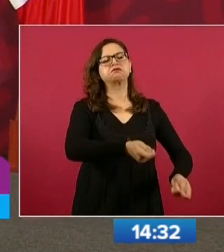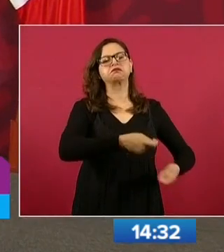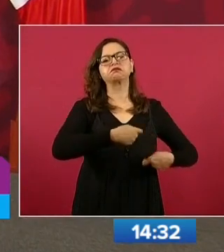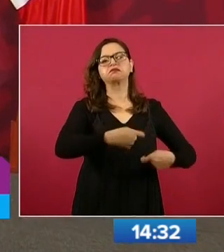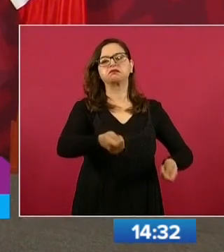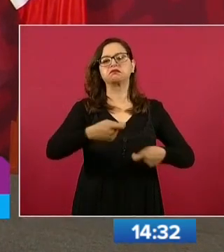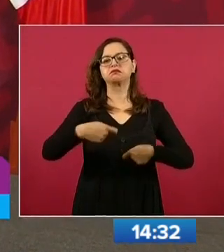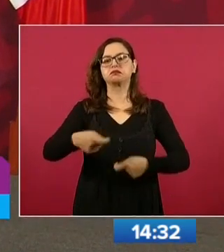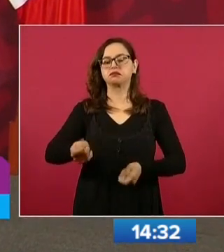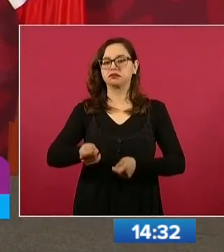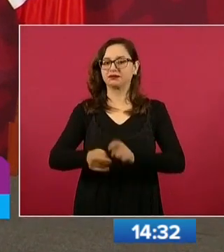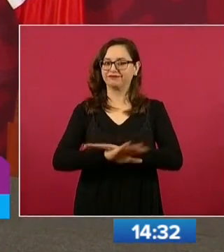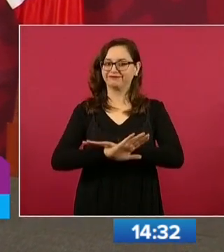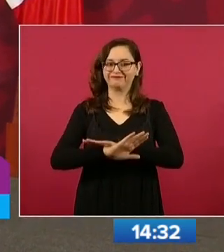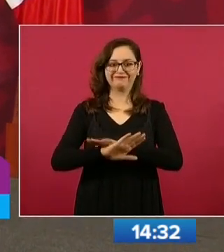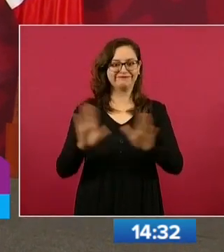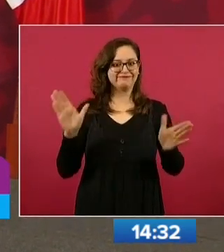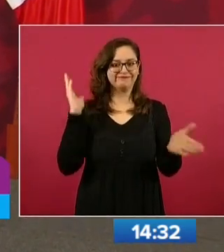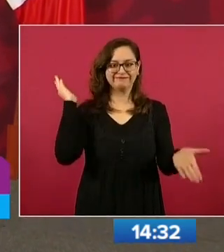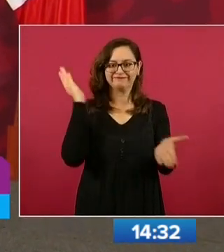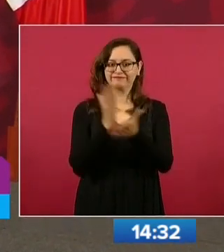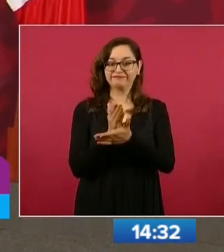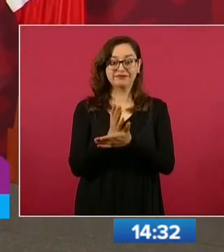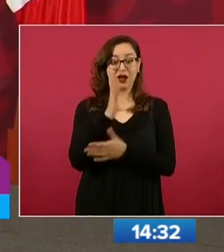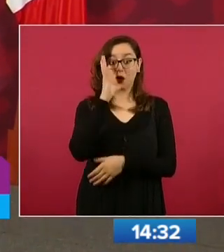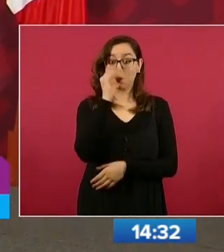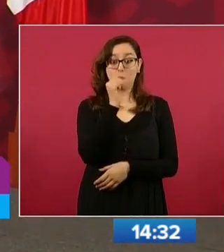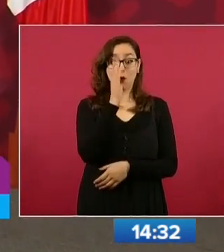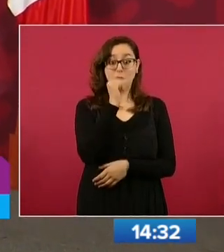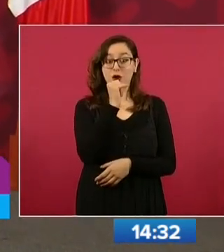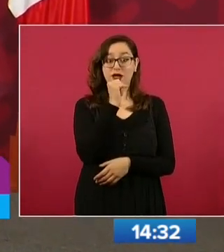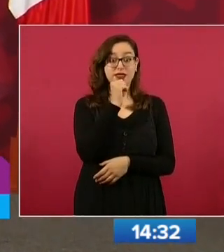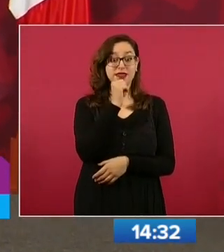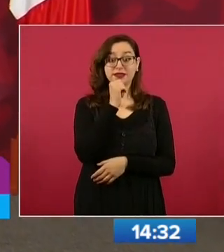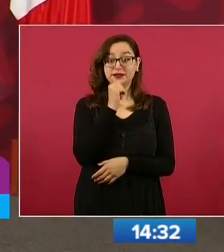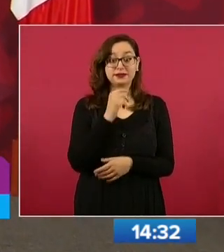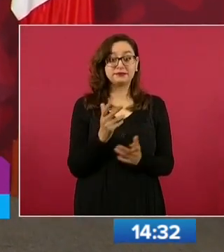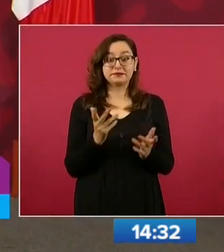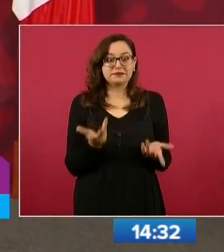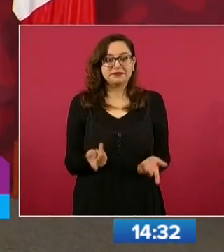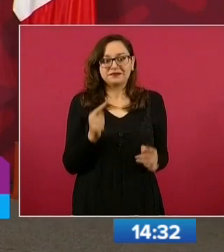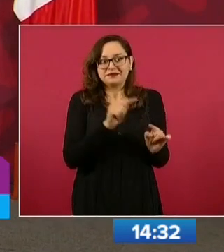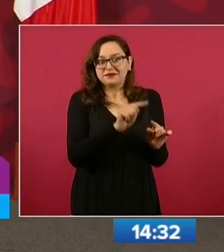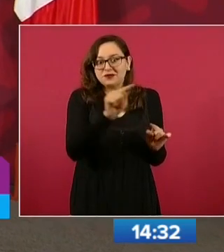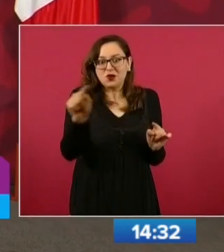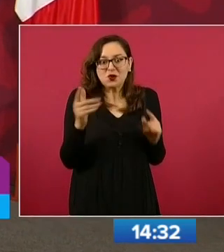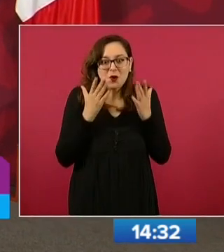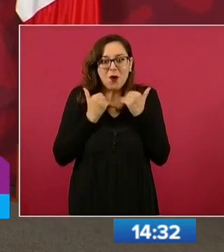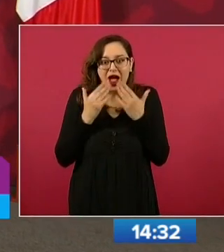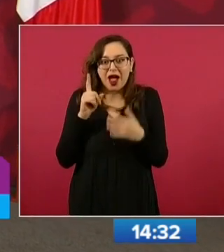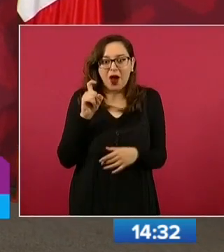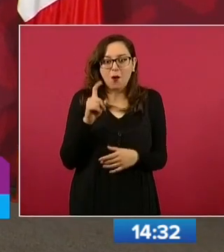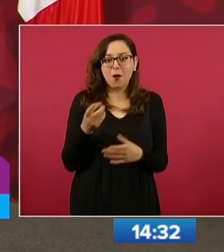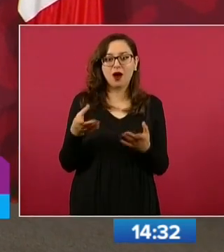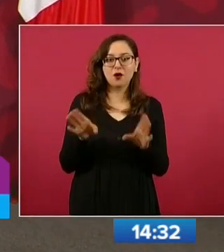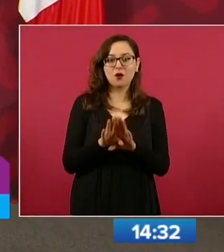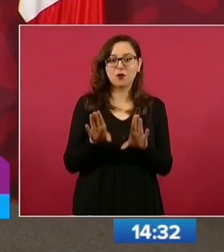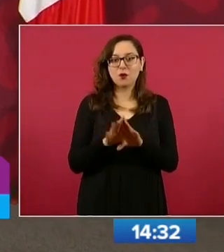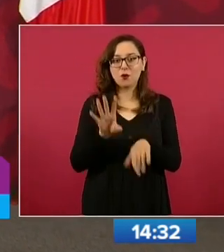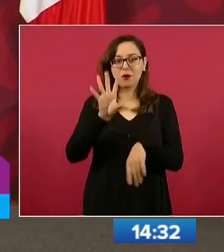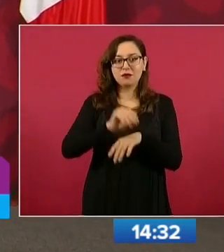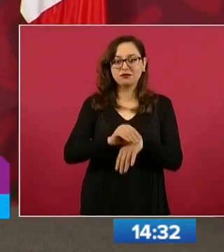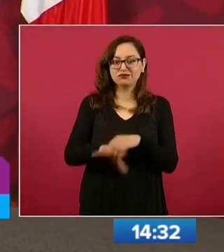explotación de agua donde no hay o donde